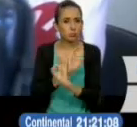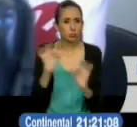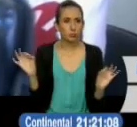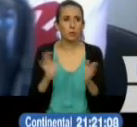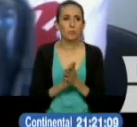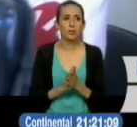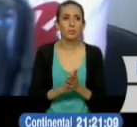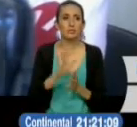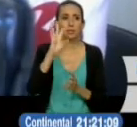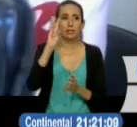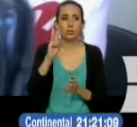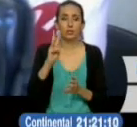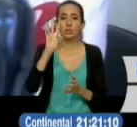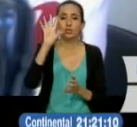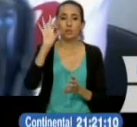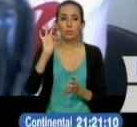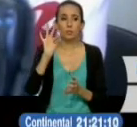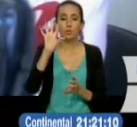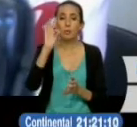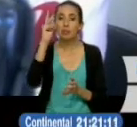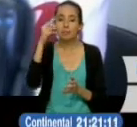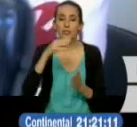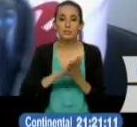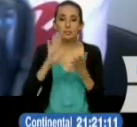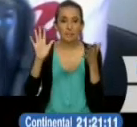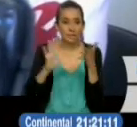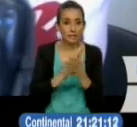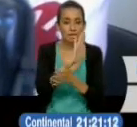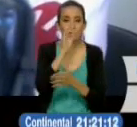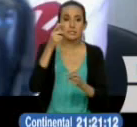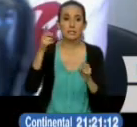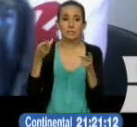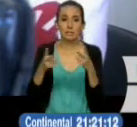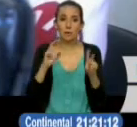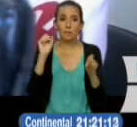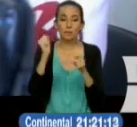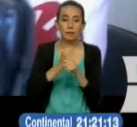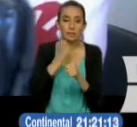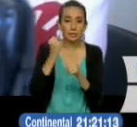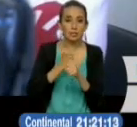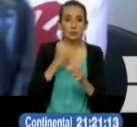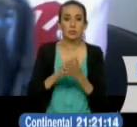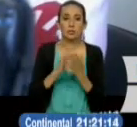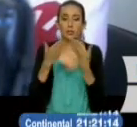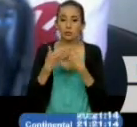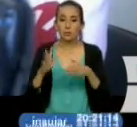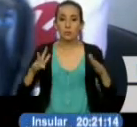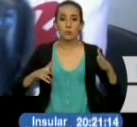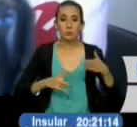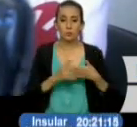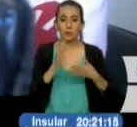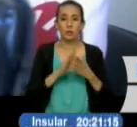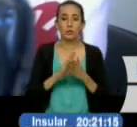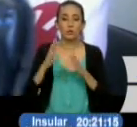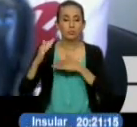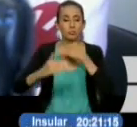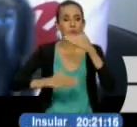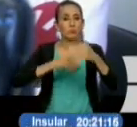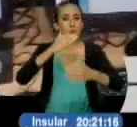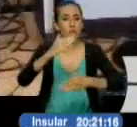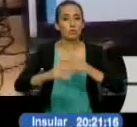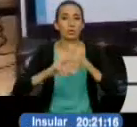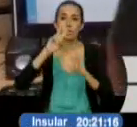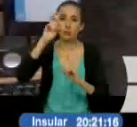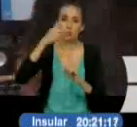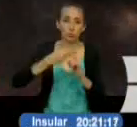unidades inauguradas, tendríamos el restante en proceso de ejecución y que están por inaugurarse también en un proceso de